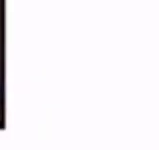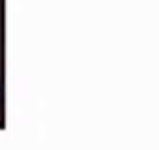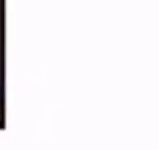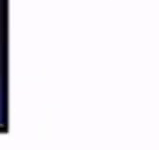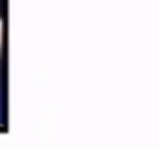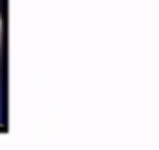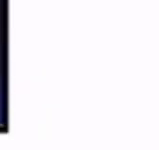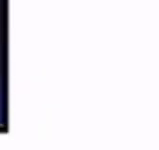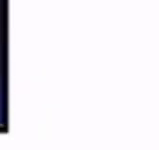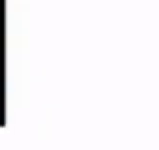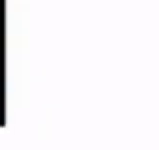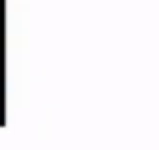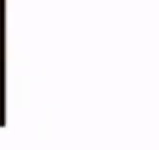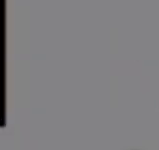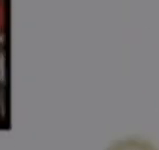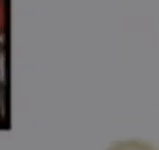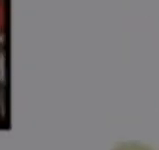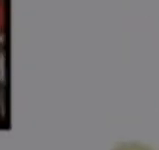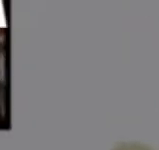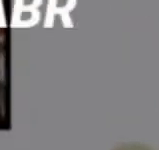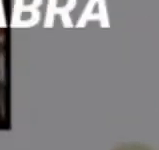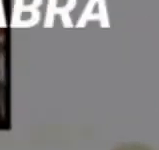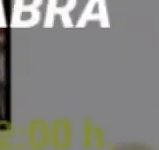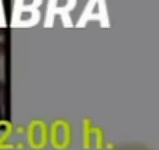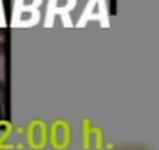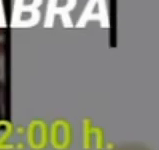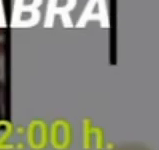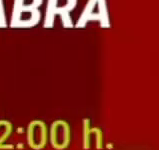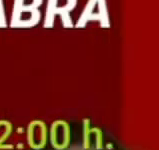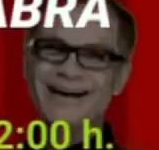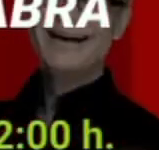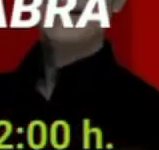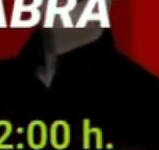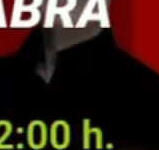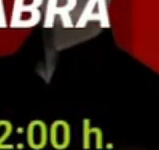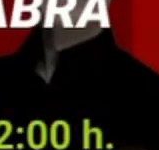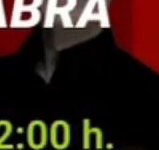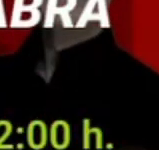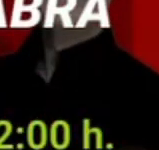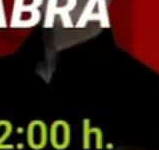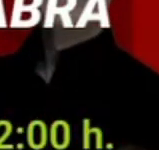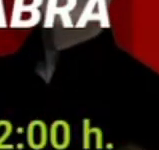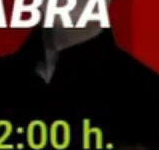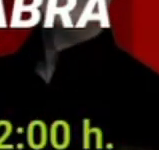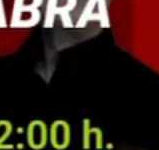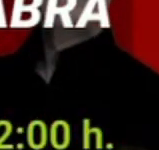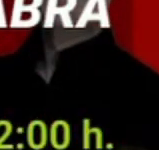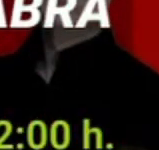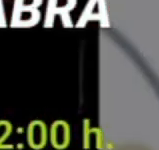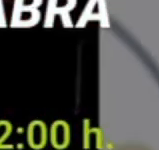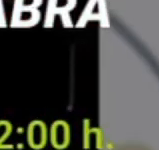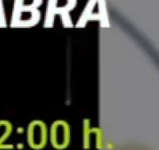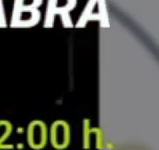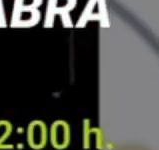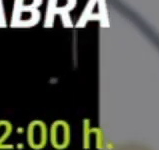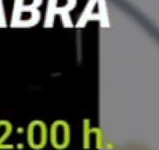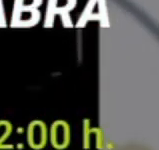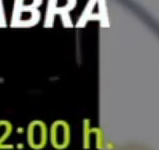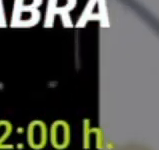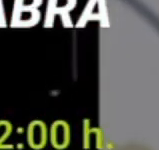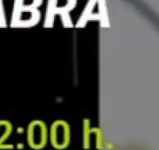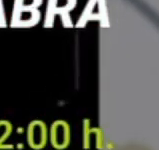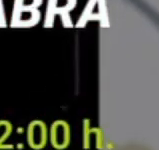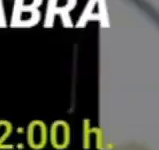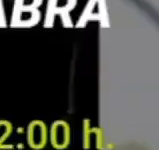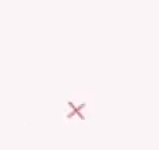de Laura, Germán, Pablo y Eduardo de La Dichosa Palabra, sábados 22